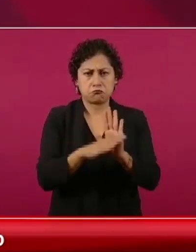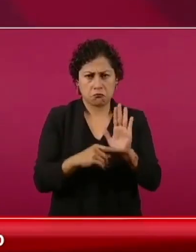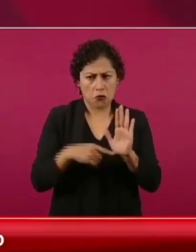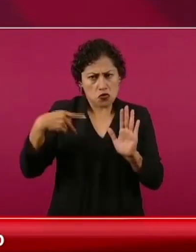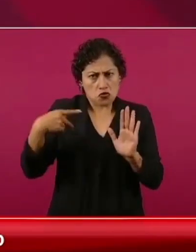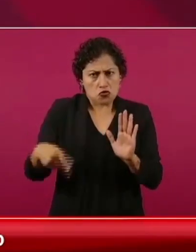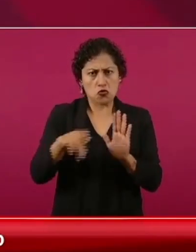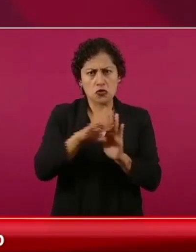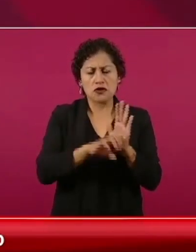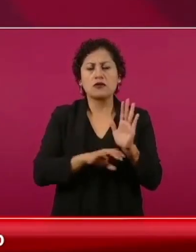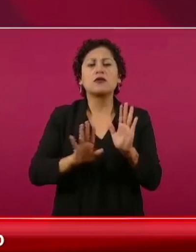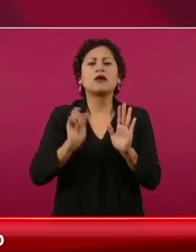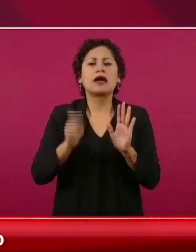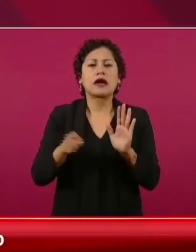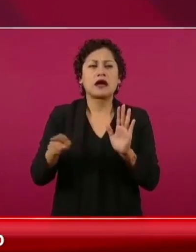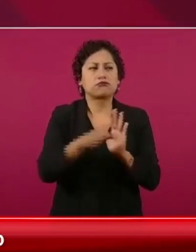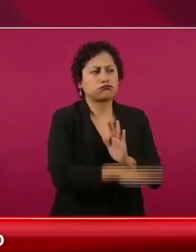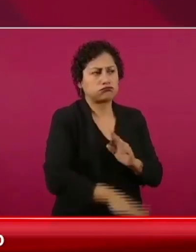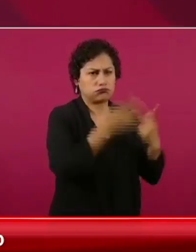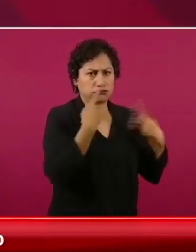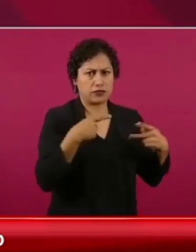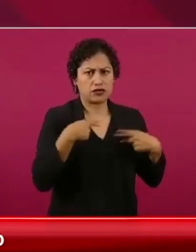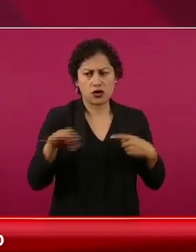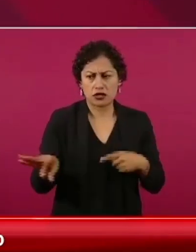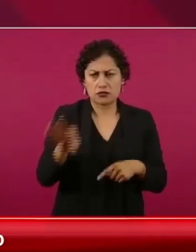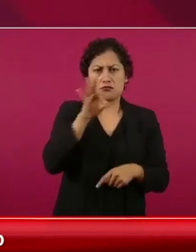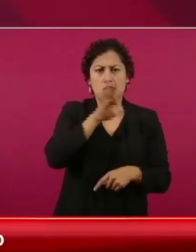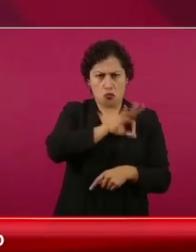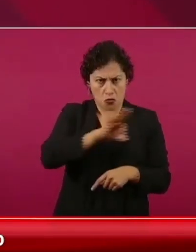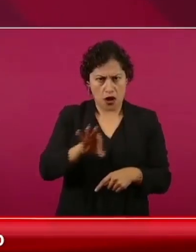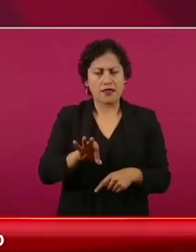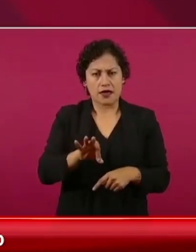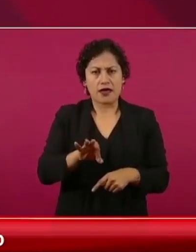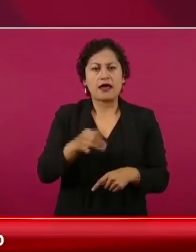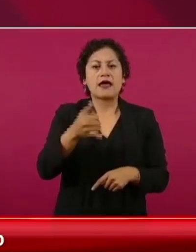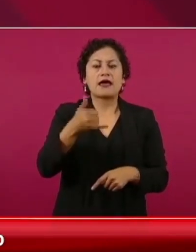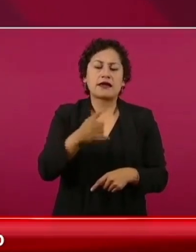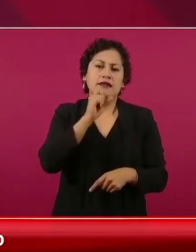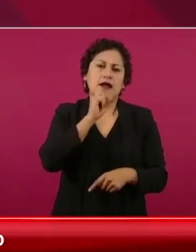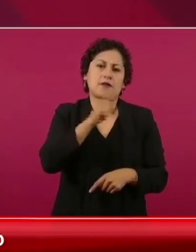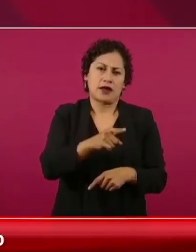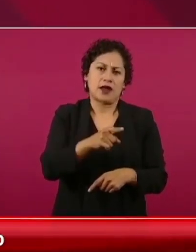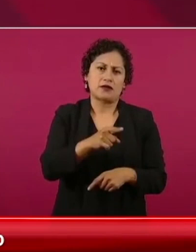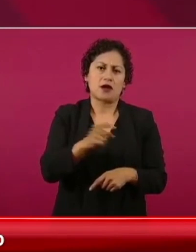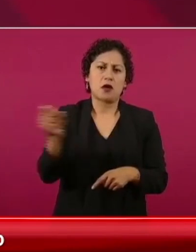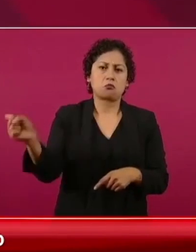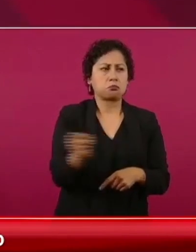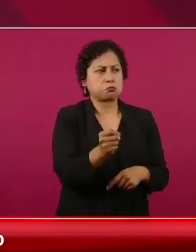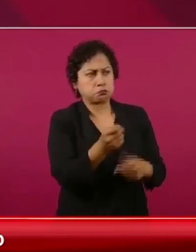de que tiene que ser el pueblo y que pueden ser encuestas y ya.